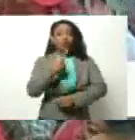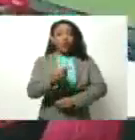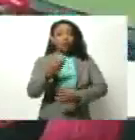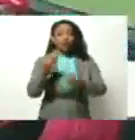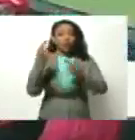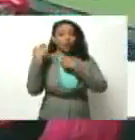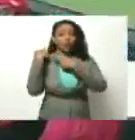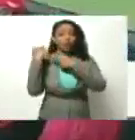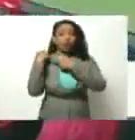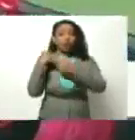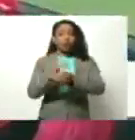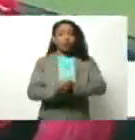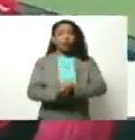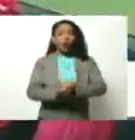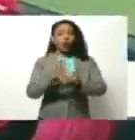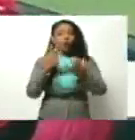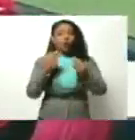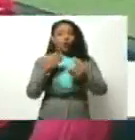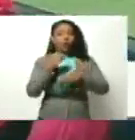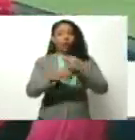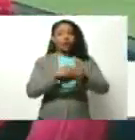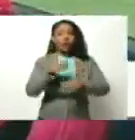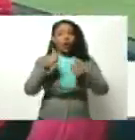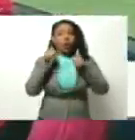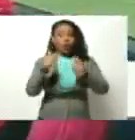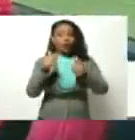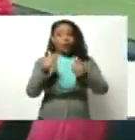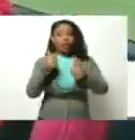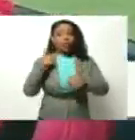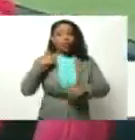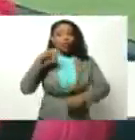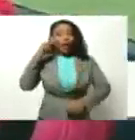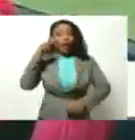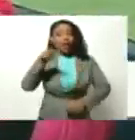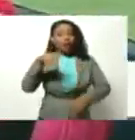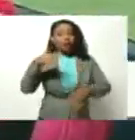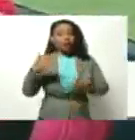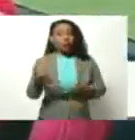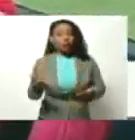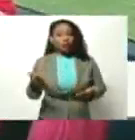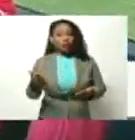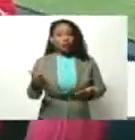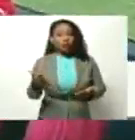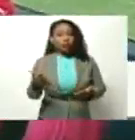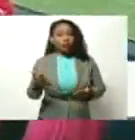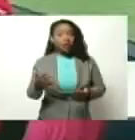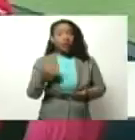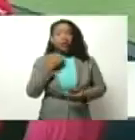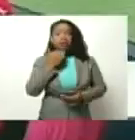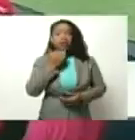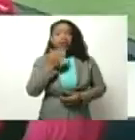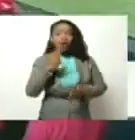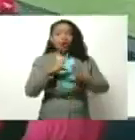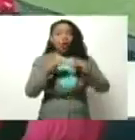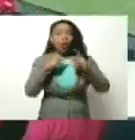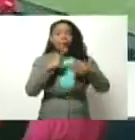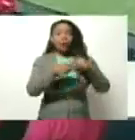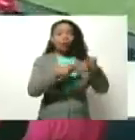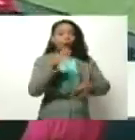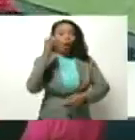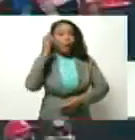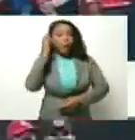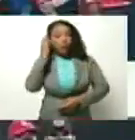responsabilidad mucho de hacerlo bien tiene que ver que en casi todos estos procesos la mujer